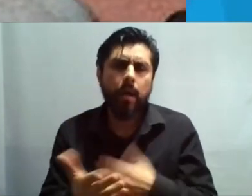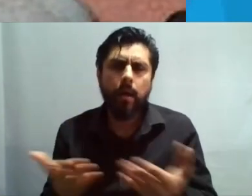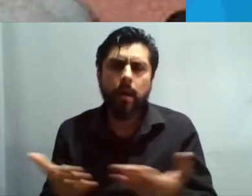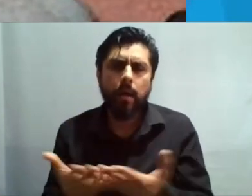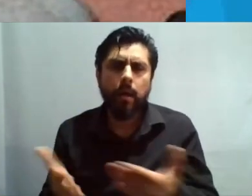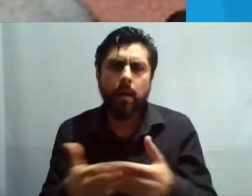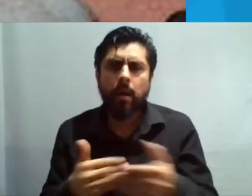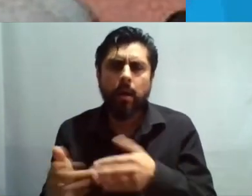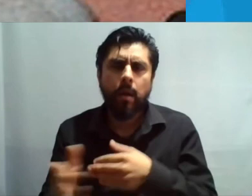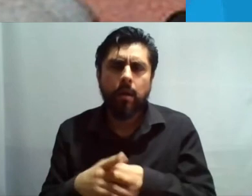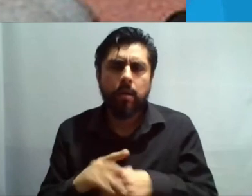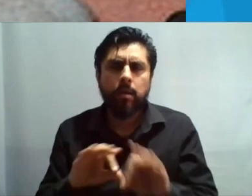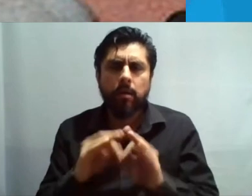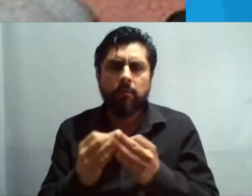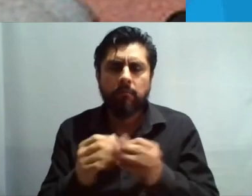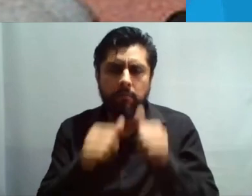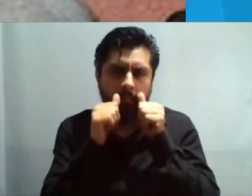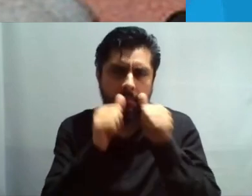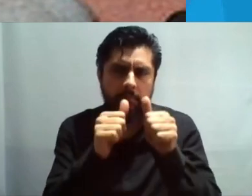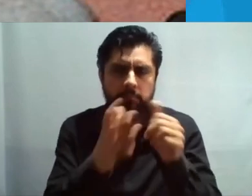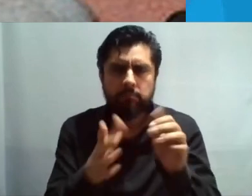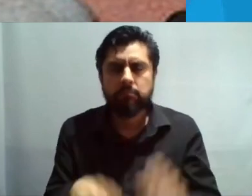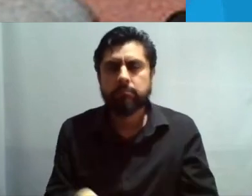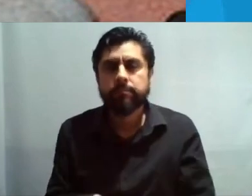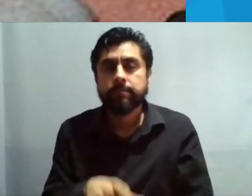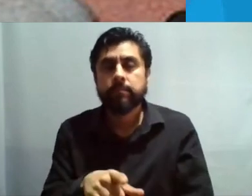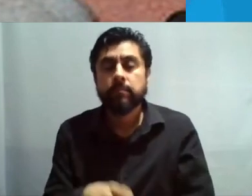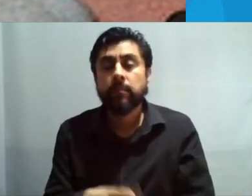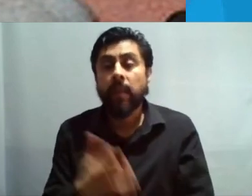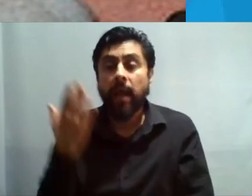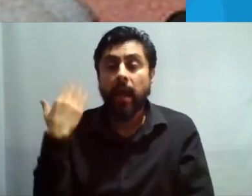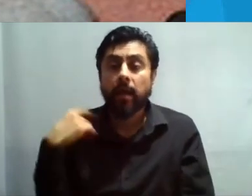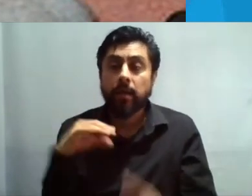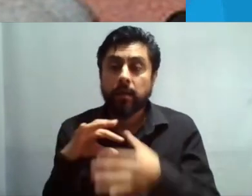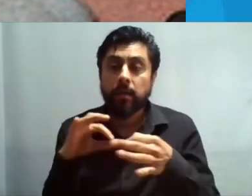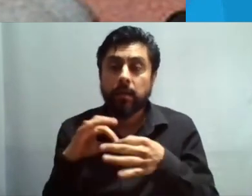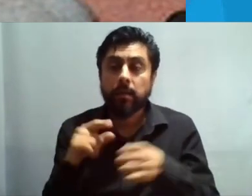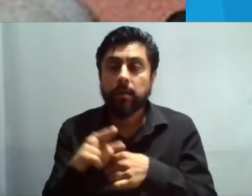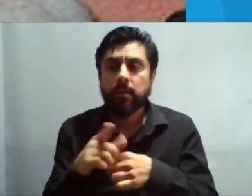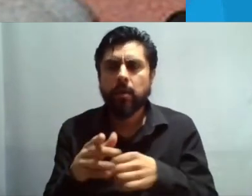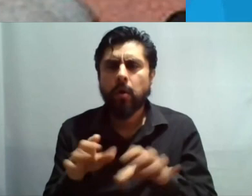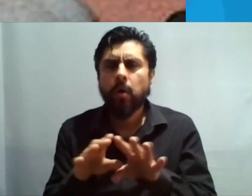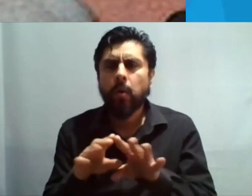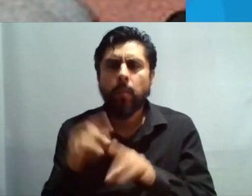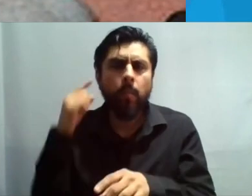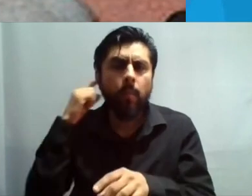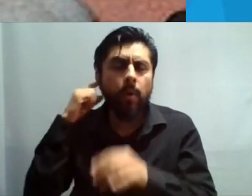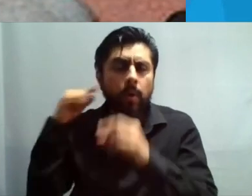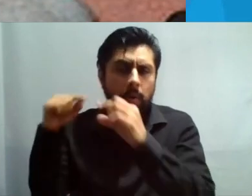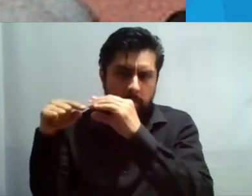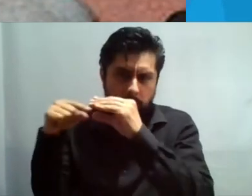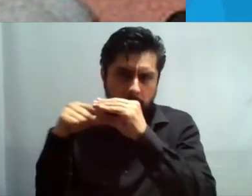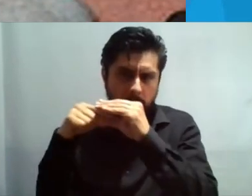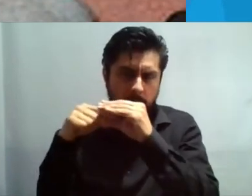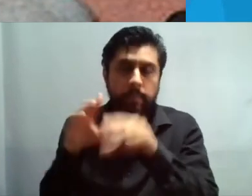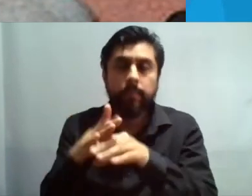haber conducto, como decíamos en la primera presentación, donde explicábamos cómo se va llevando el sonido hasta el cerebro, no hay forma de que el